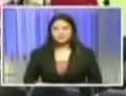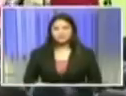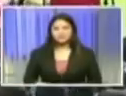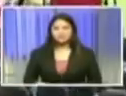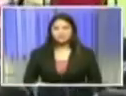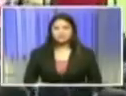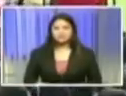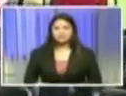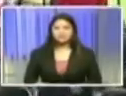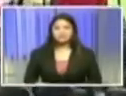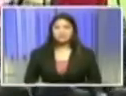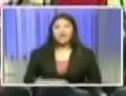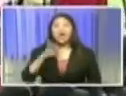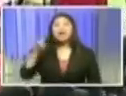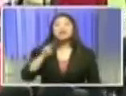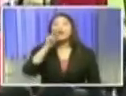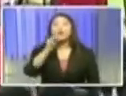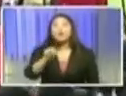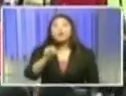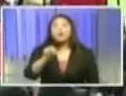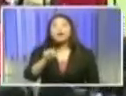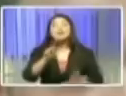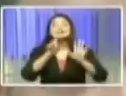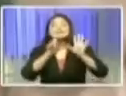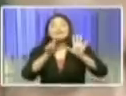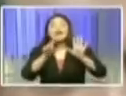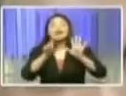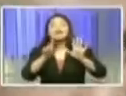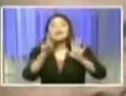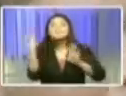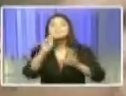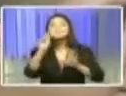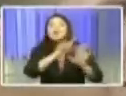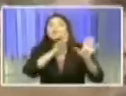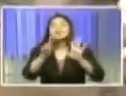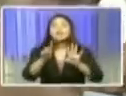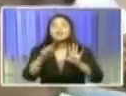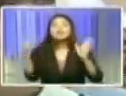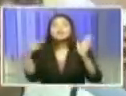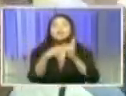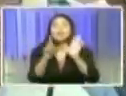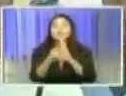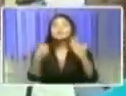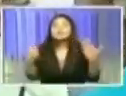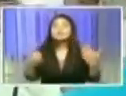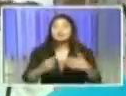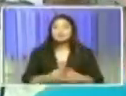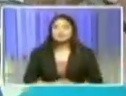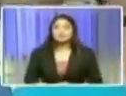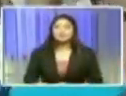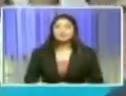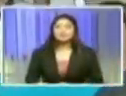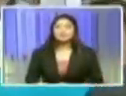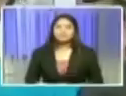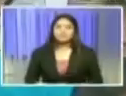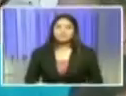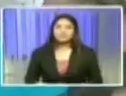Ha llegado el mes número 6 del 2016.